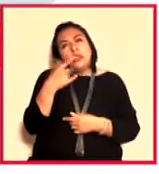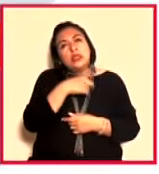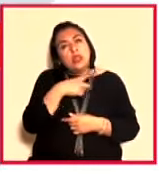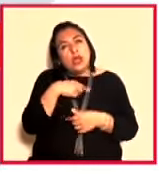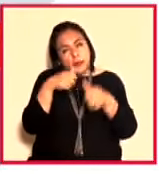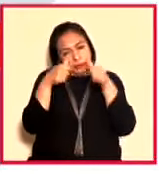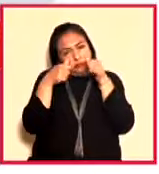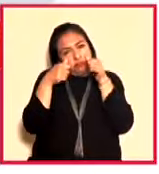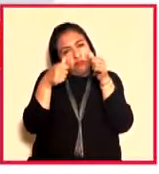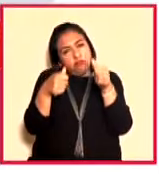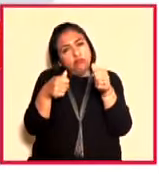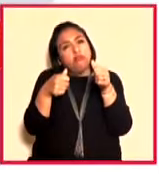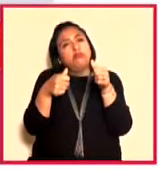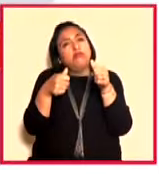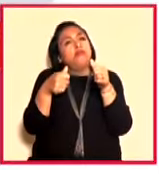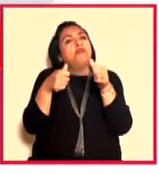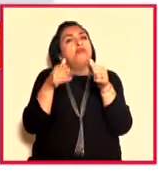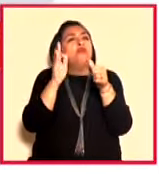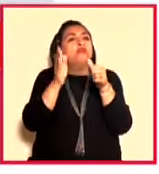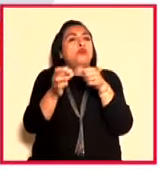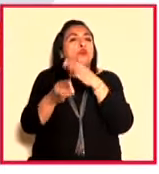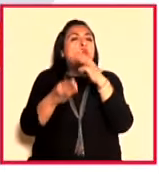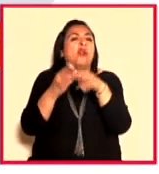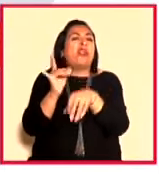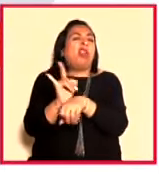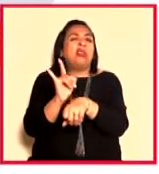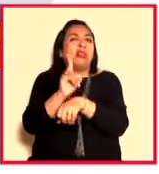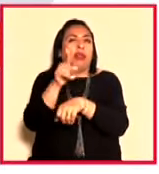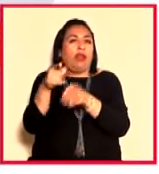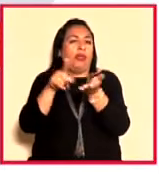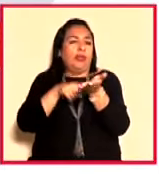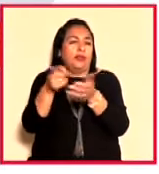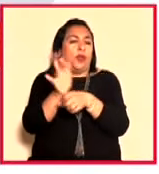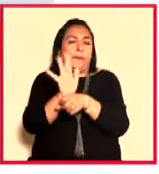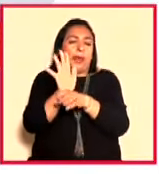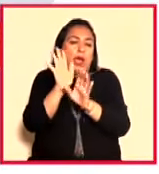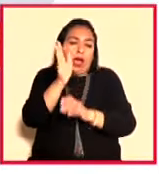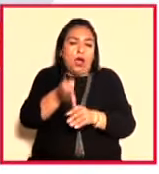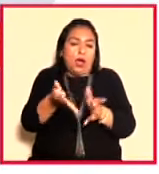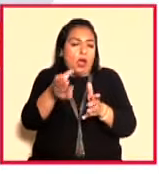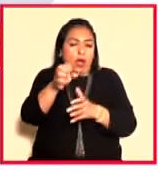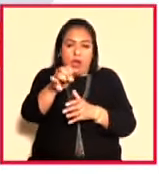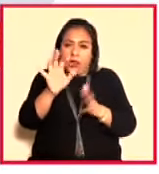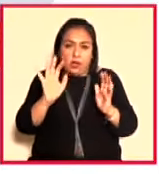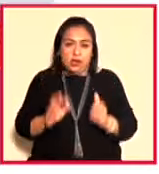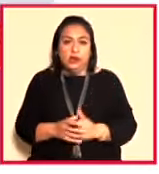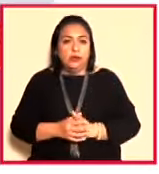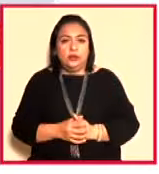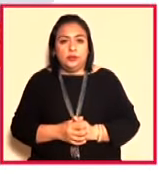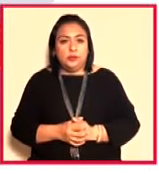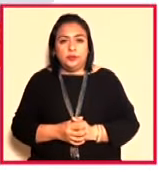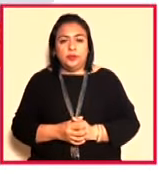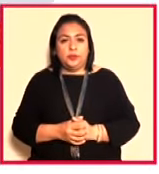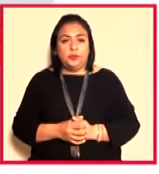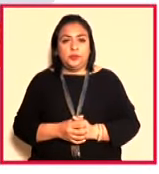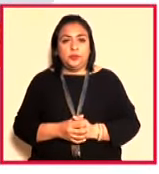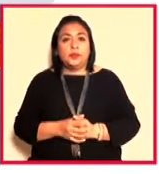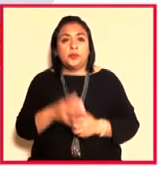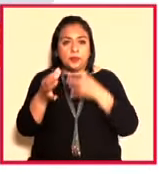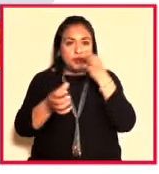y asumir este mundo de ficción que nos presenta la película. Disculpa, ¿tú quién eres? Soy el rey de la fiesta.